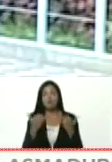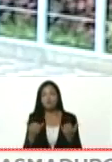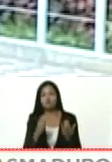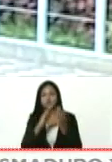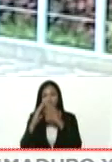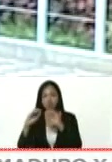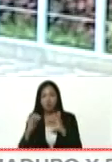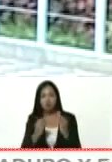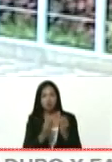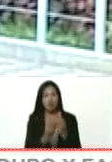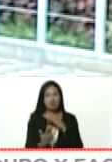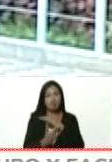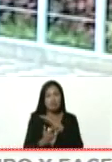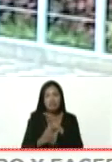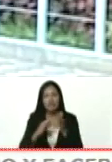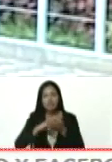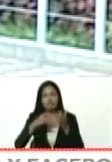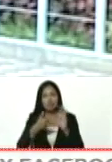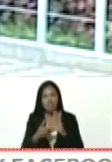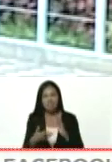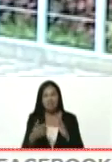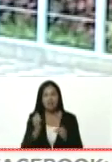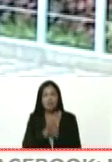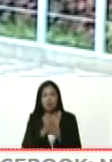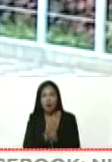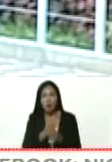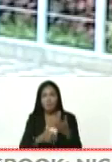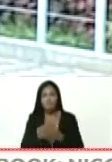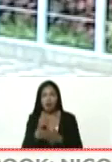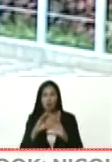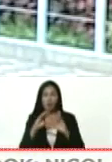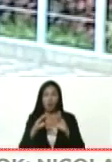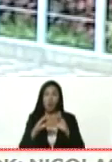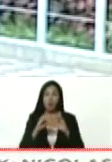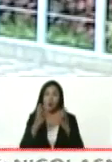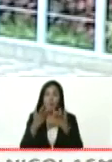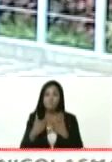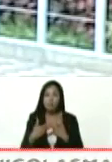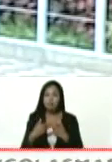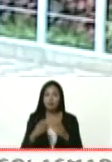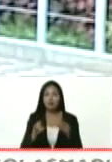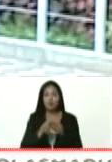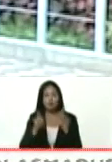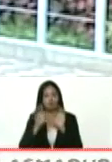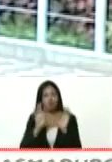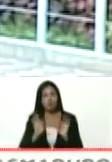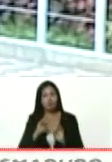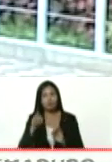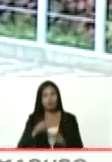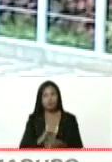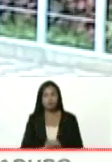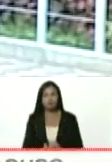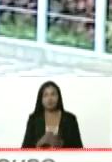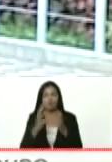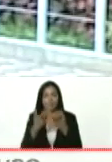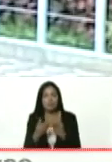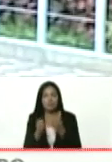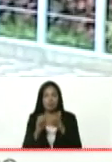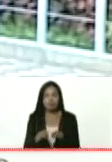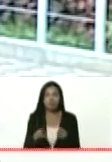ciencia, técnica, trabajo de una empresa que abandonaron. Empresa